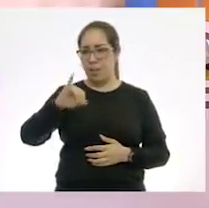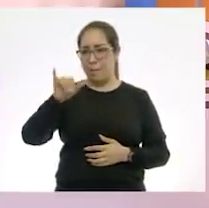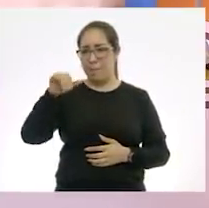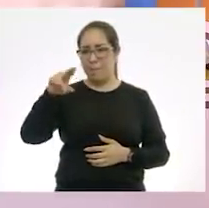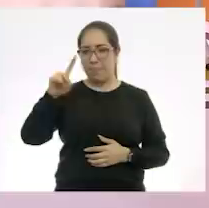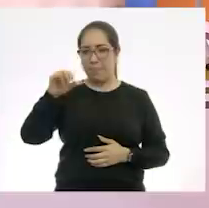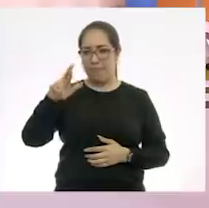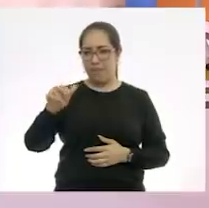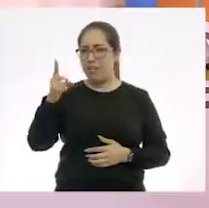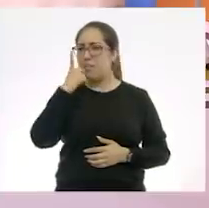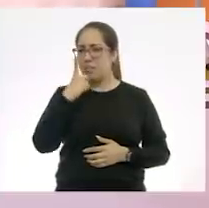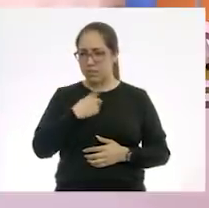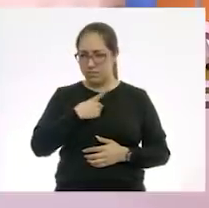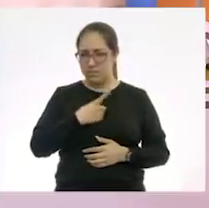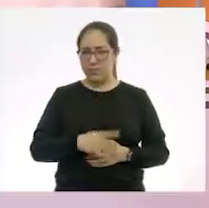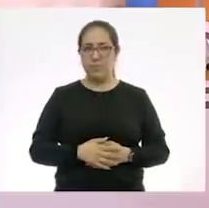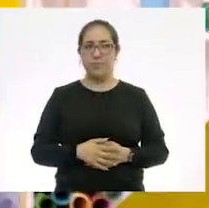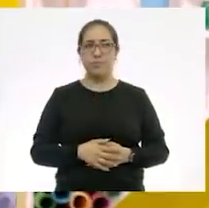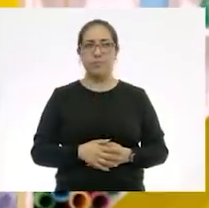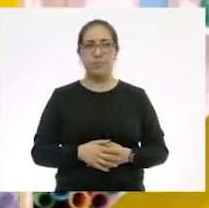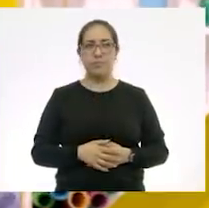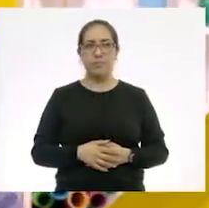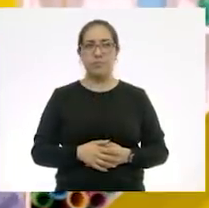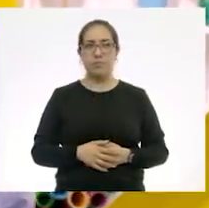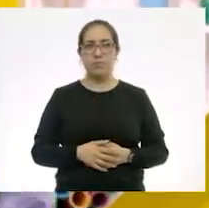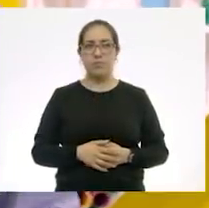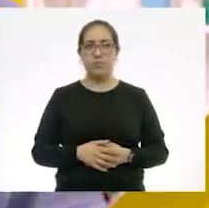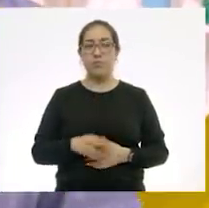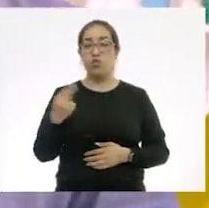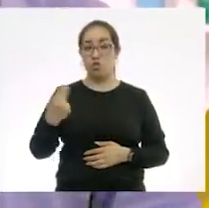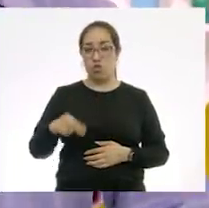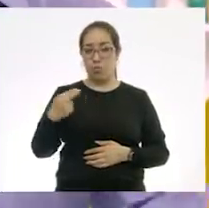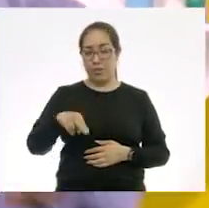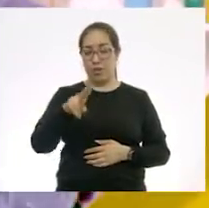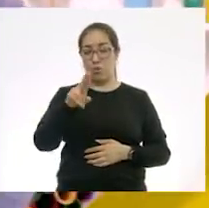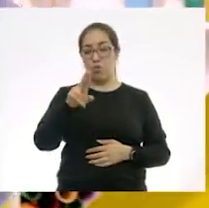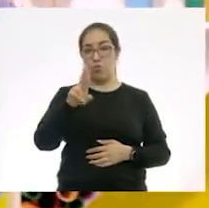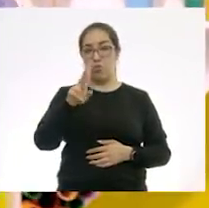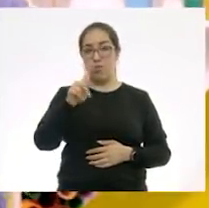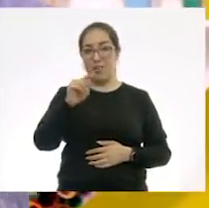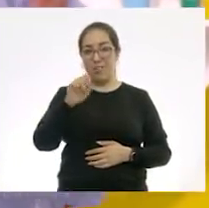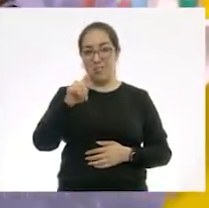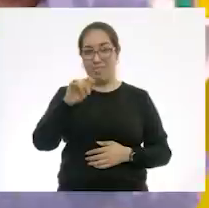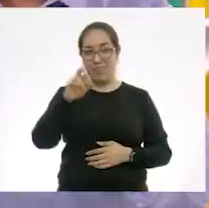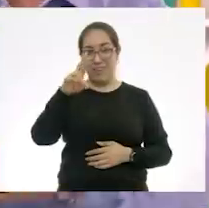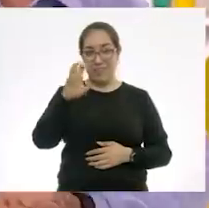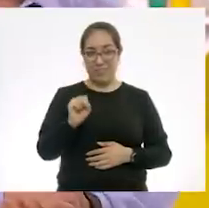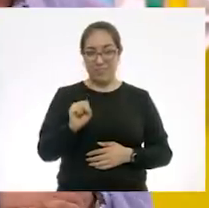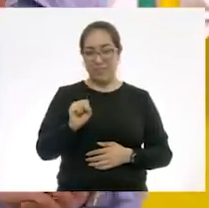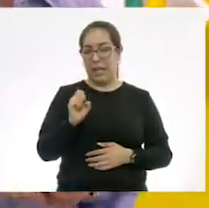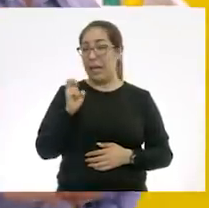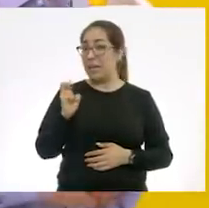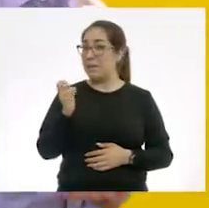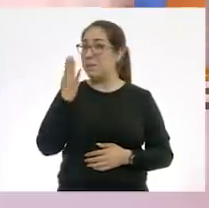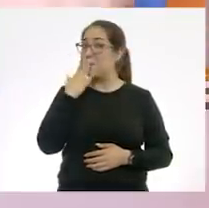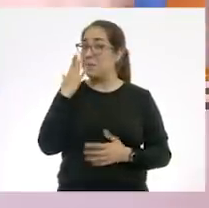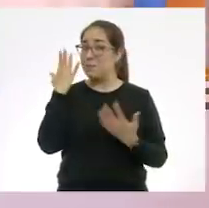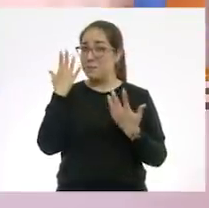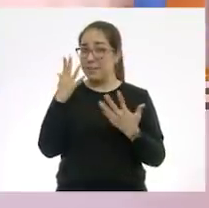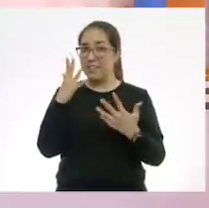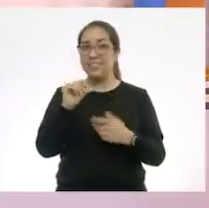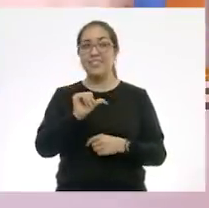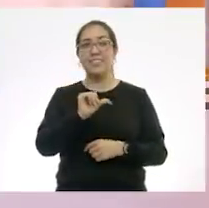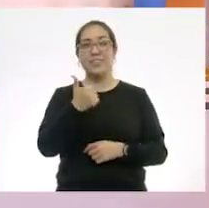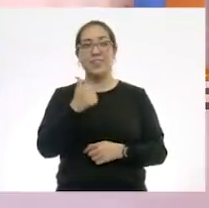ver, ¿sí? Dinos. Los uréteres. Uréteres, muy, exacto, bien, muy bien, bravo. Vamos con la otra.